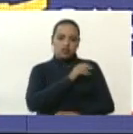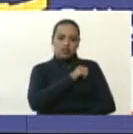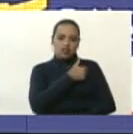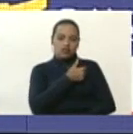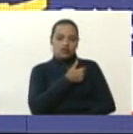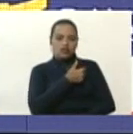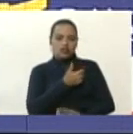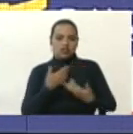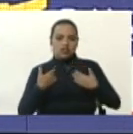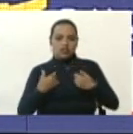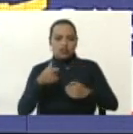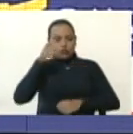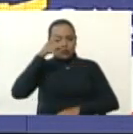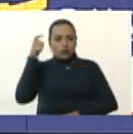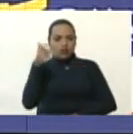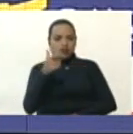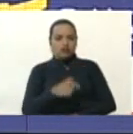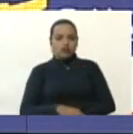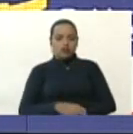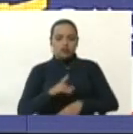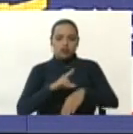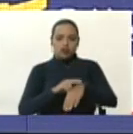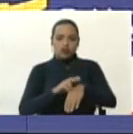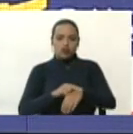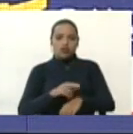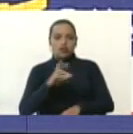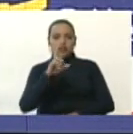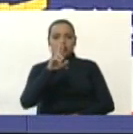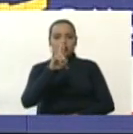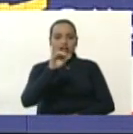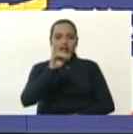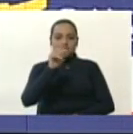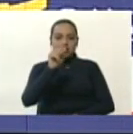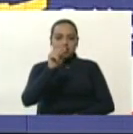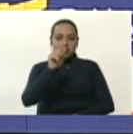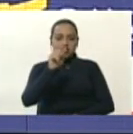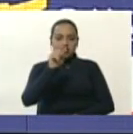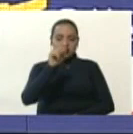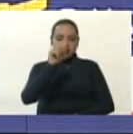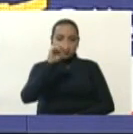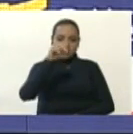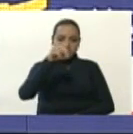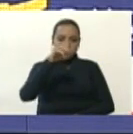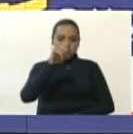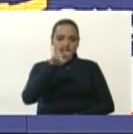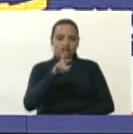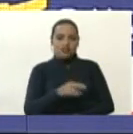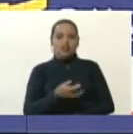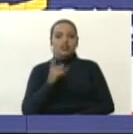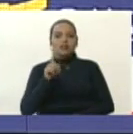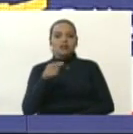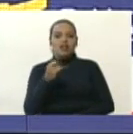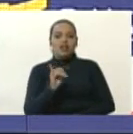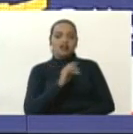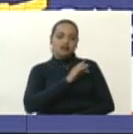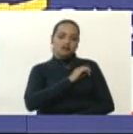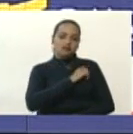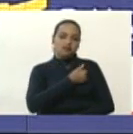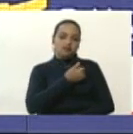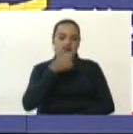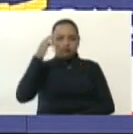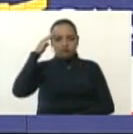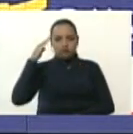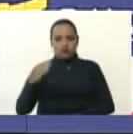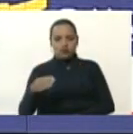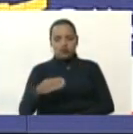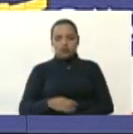Guárico, doctor Rainer Rondón, y está el comandante de la SODI Guárico, general de división